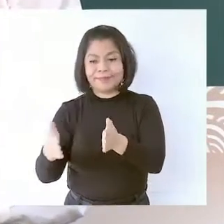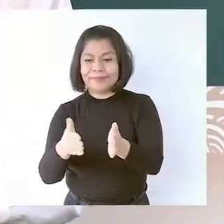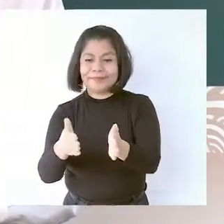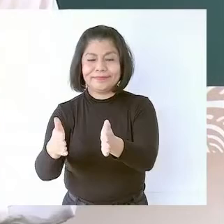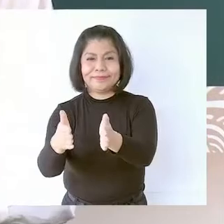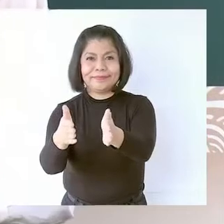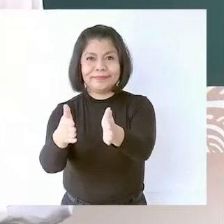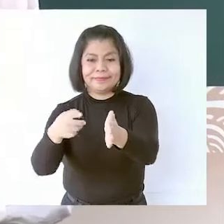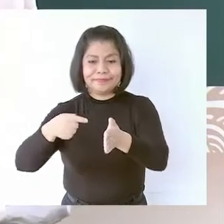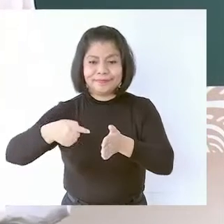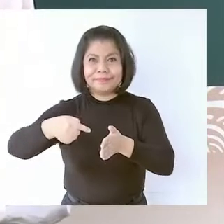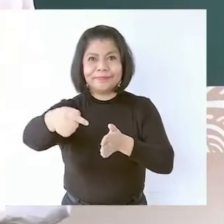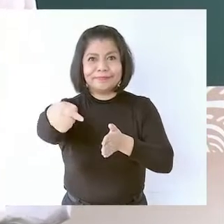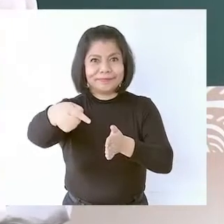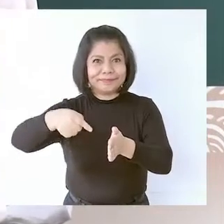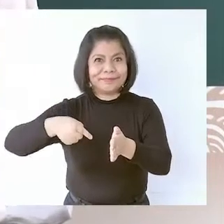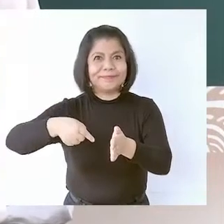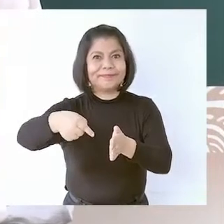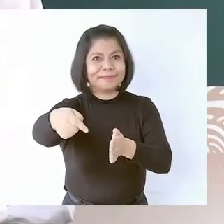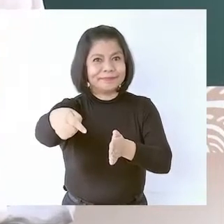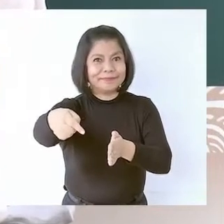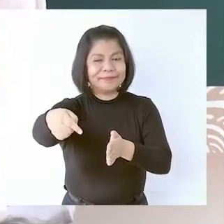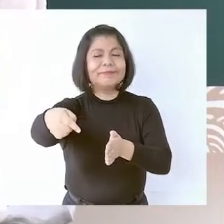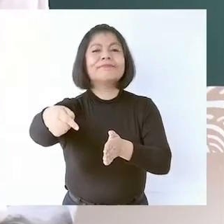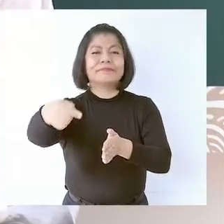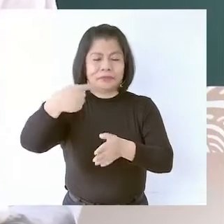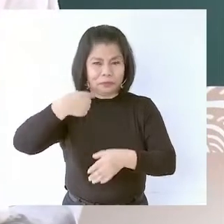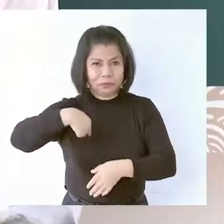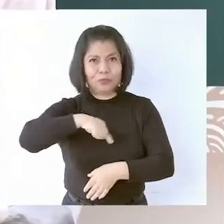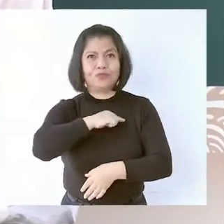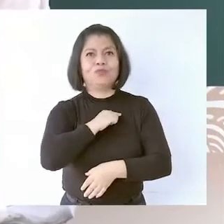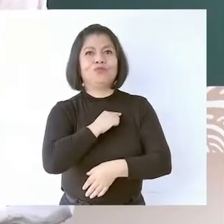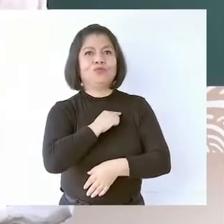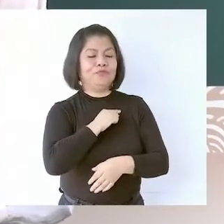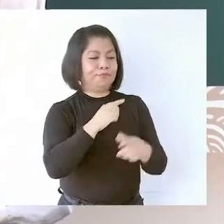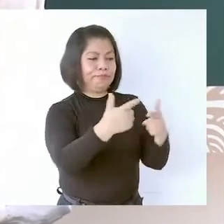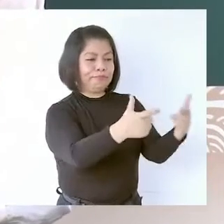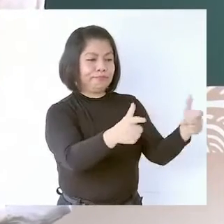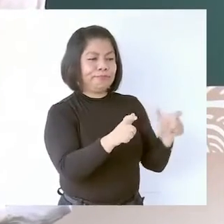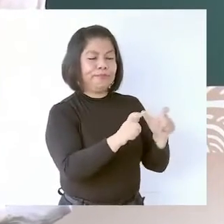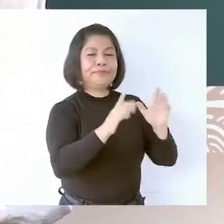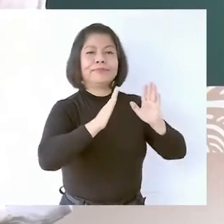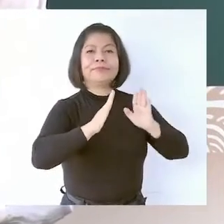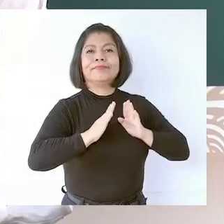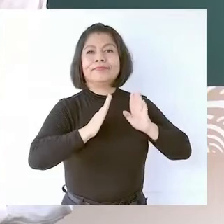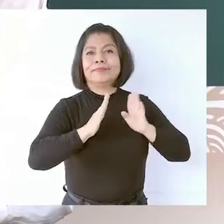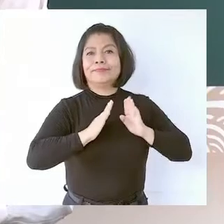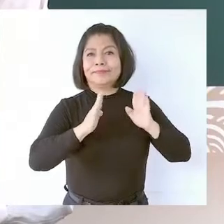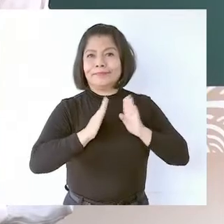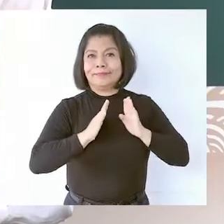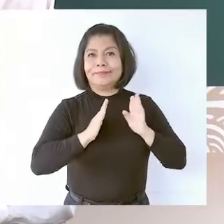decidimos acudir a ellos, a la Secretaría de la Defensa,